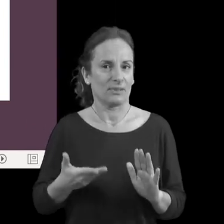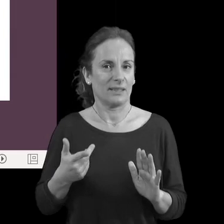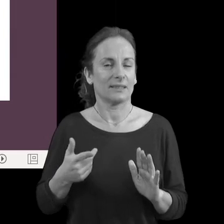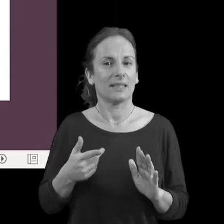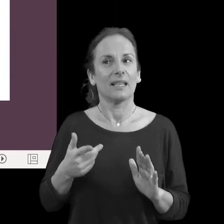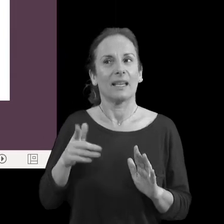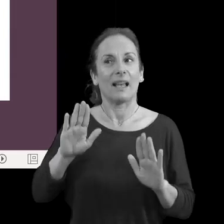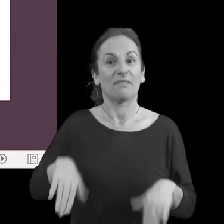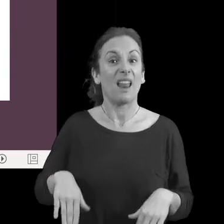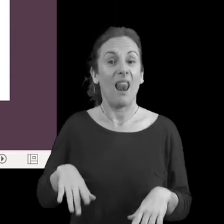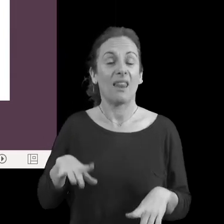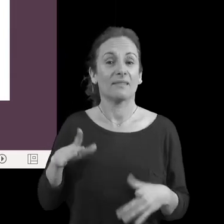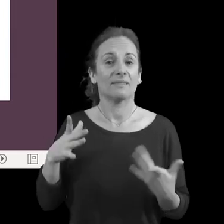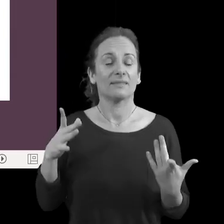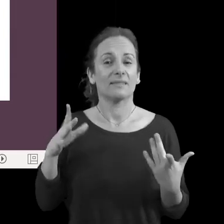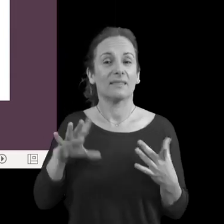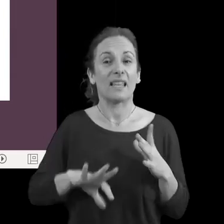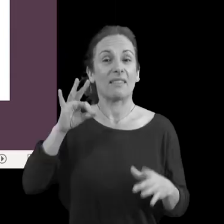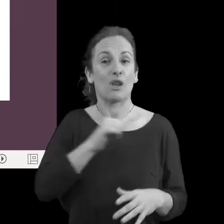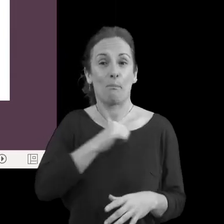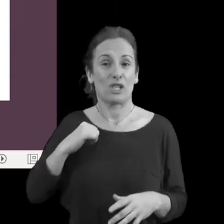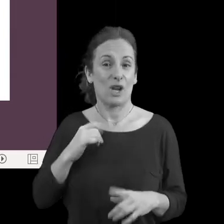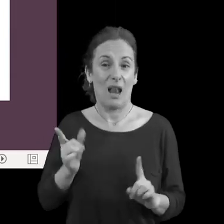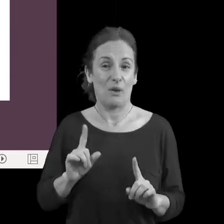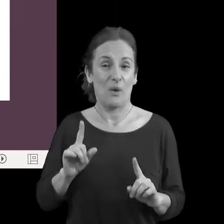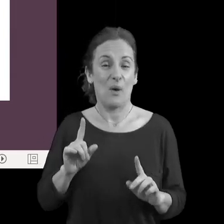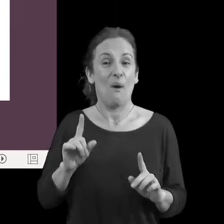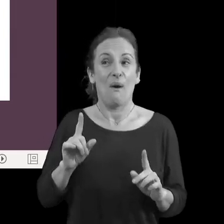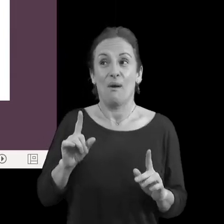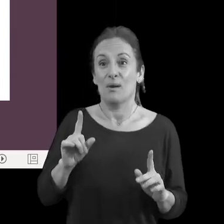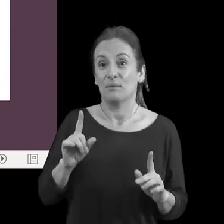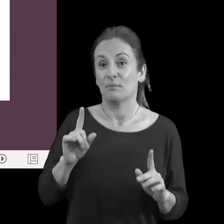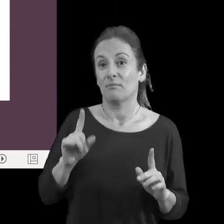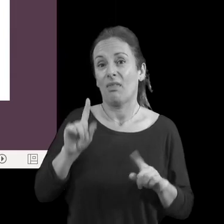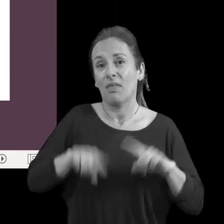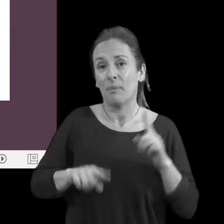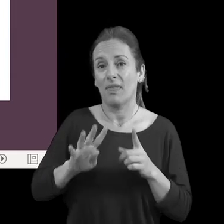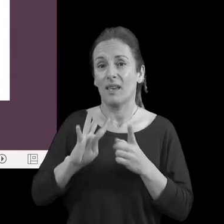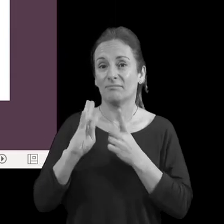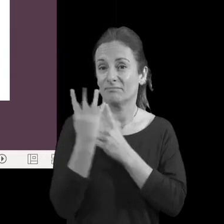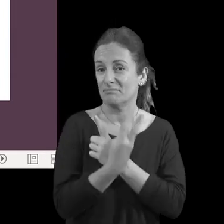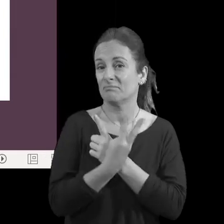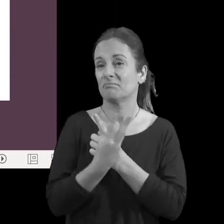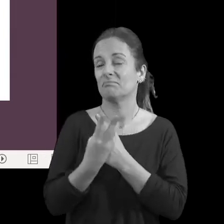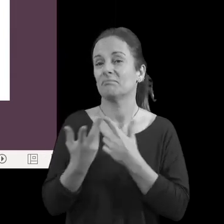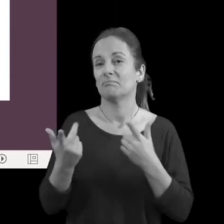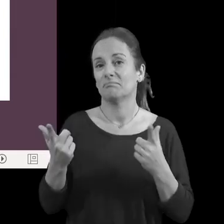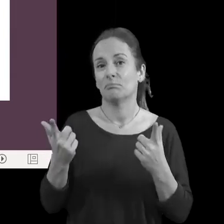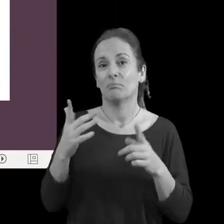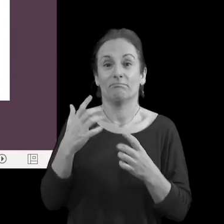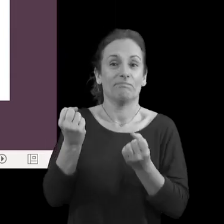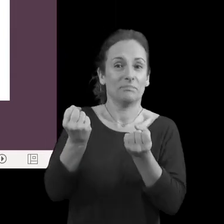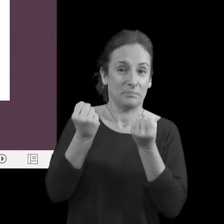muchas veces, sino que puede contar con la colaboración o con la no colaboración y hasta el impedimento de las personas del entorno,